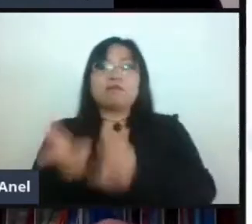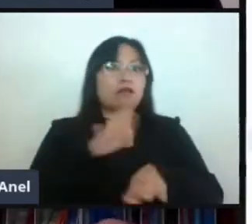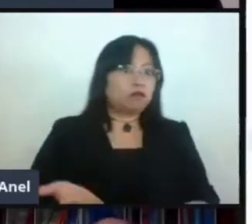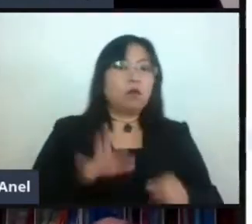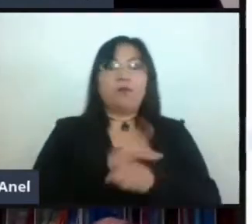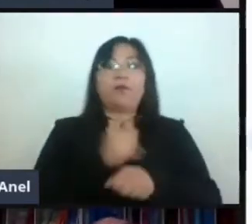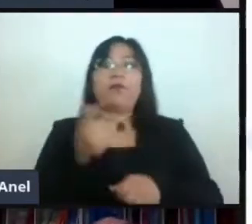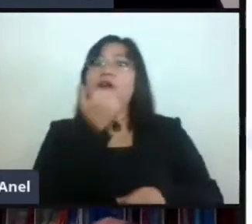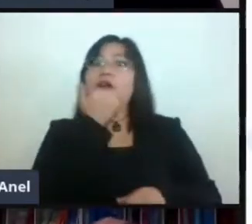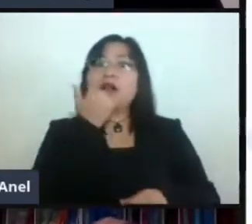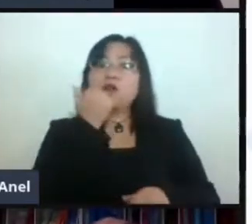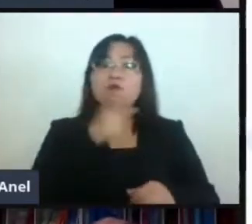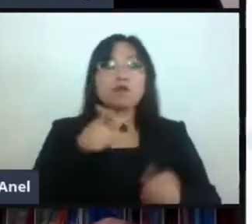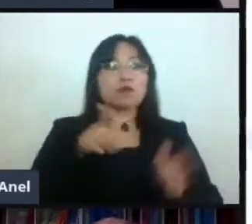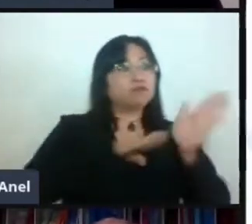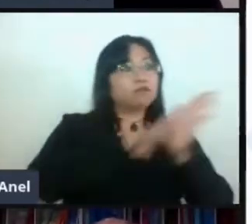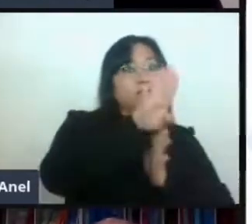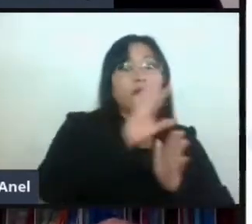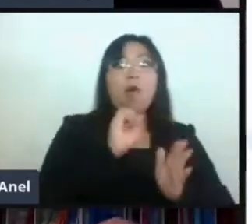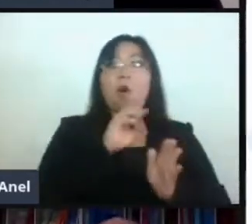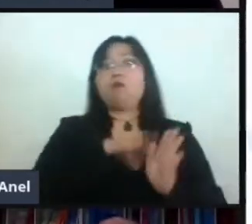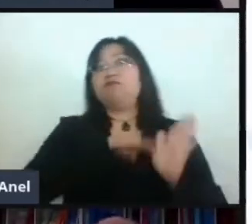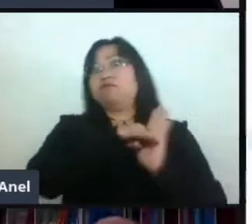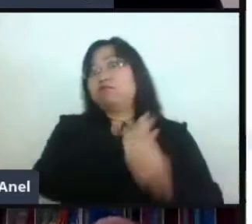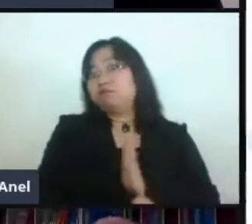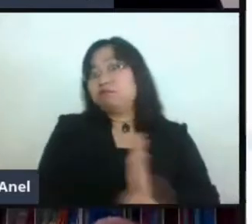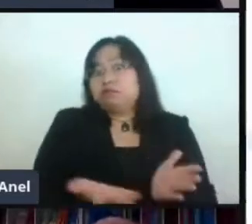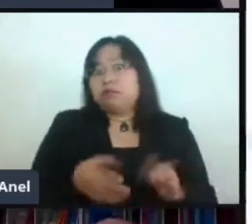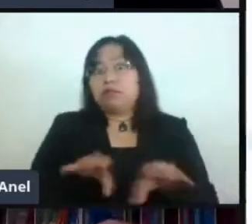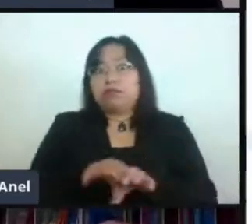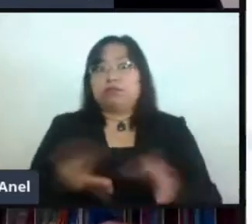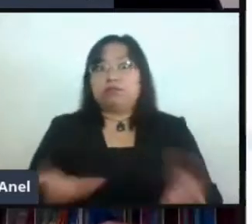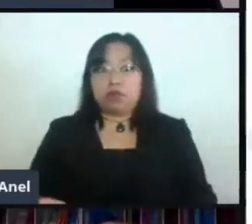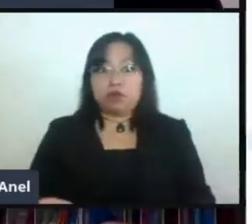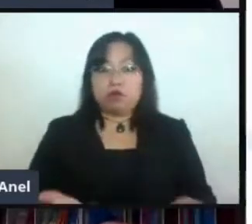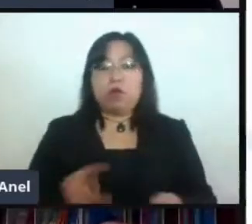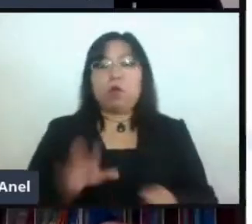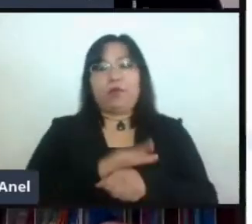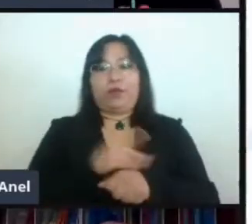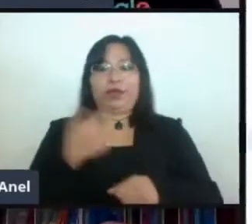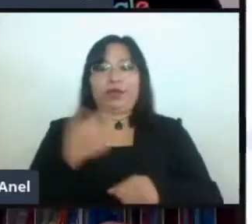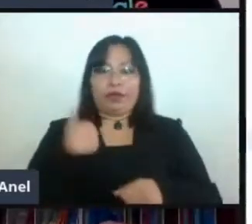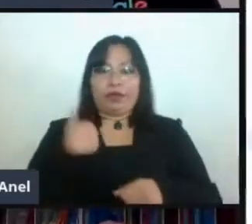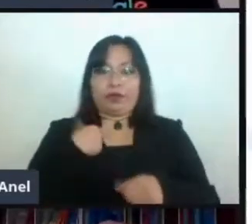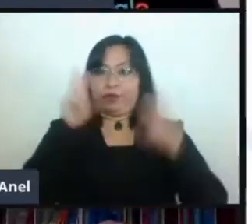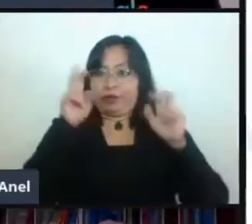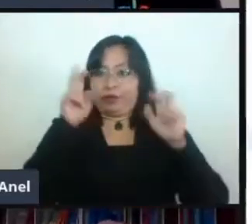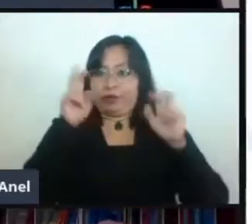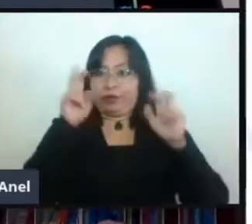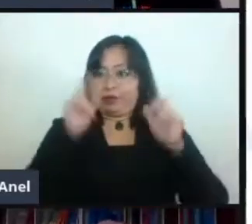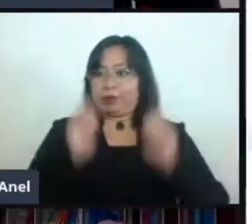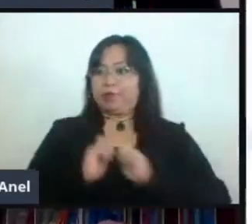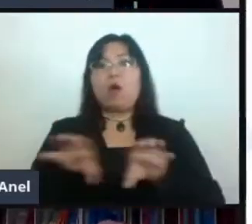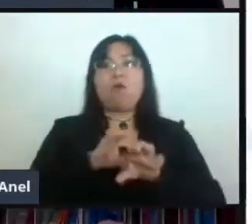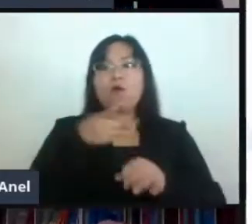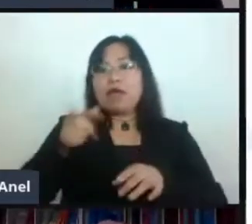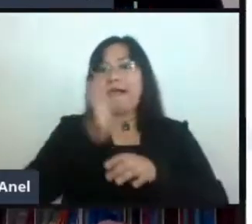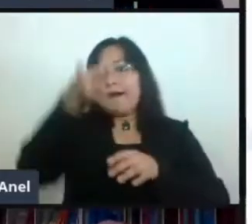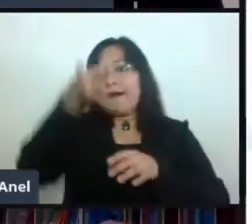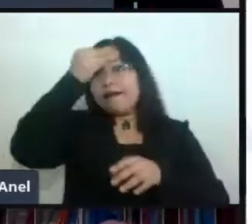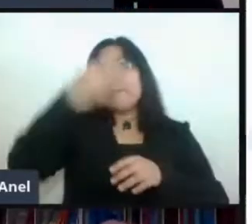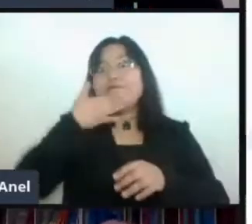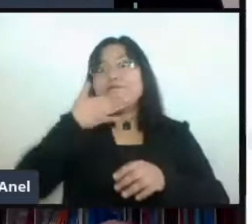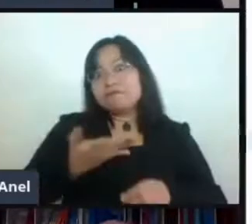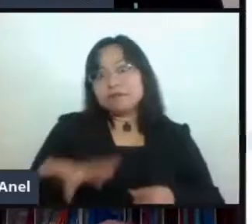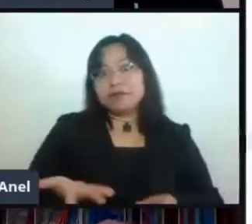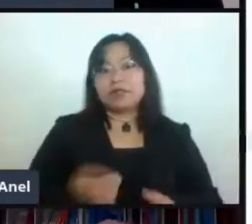de avance de los aprendizajes esperados, curricularmente hablando. Cuando la evaluación contempla varios aspectos